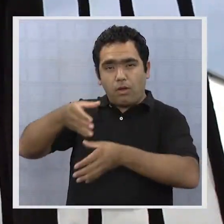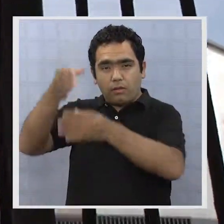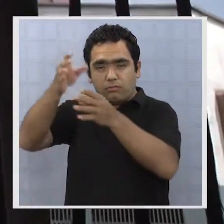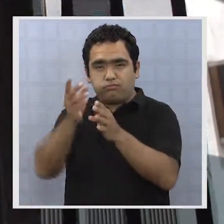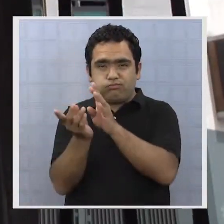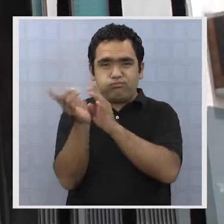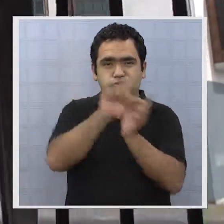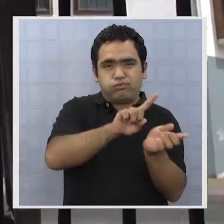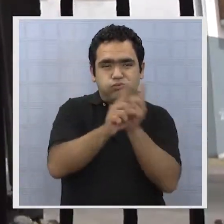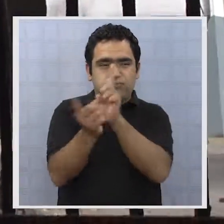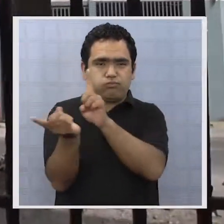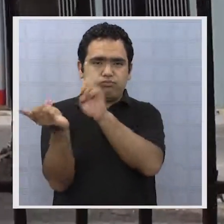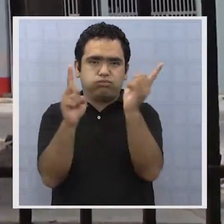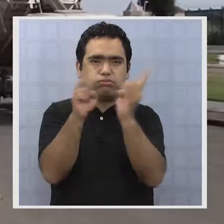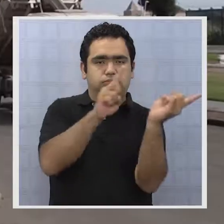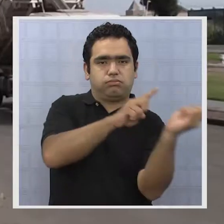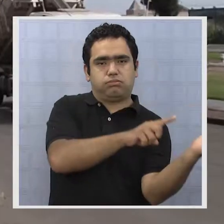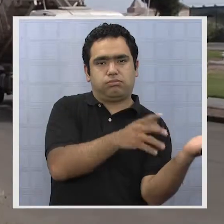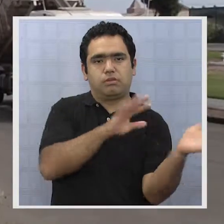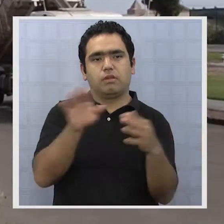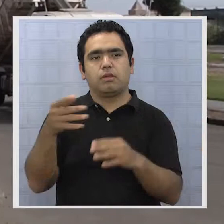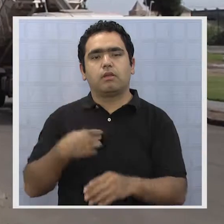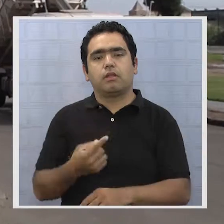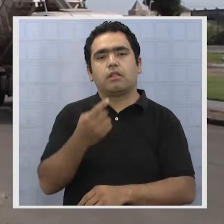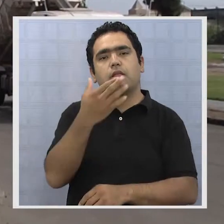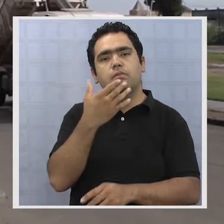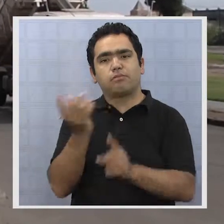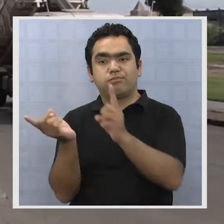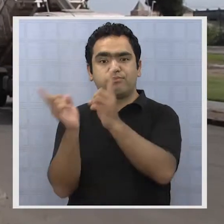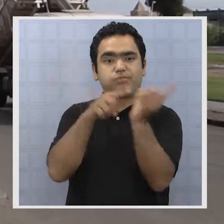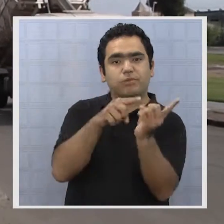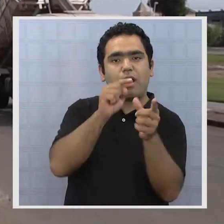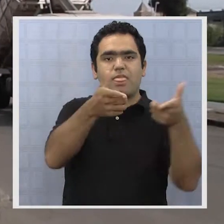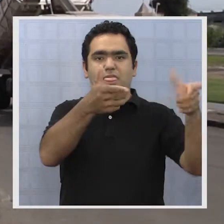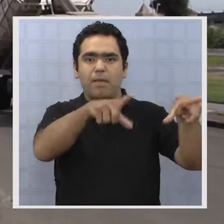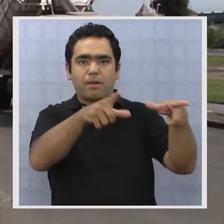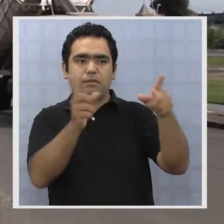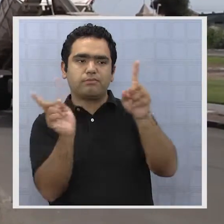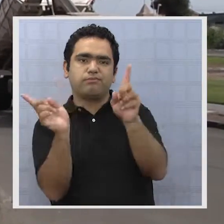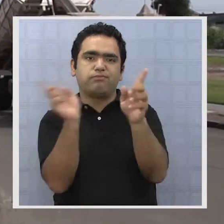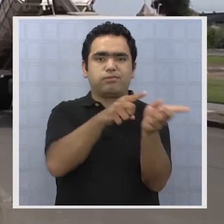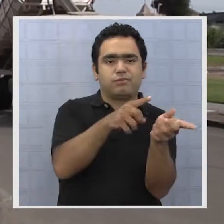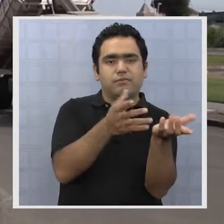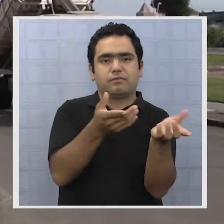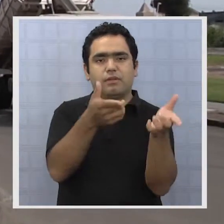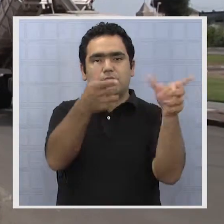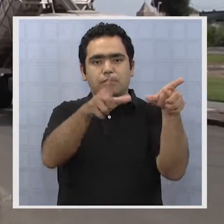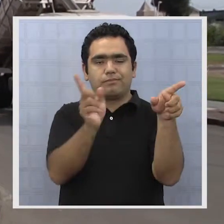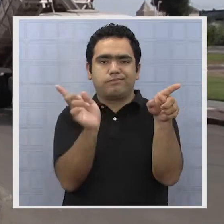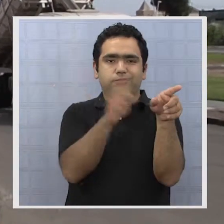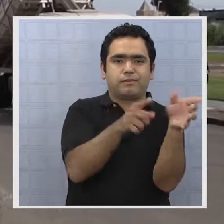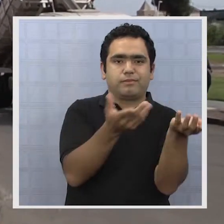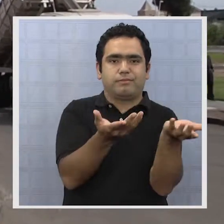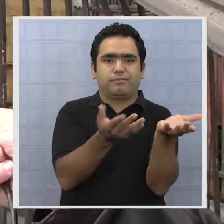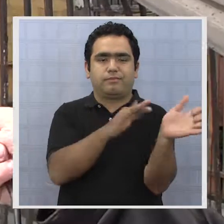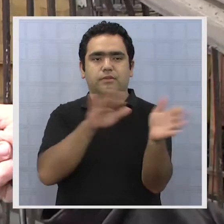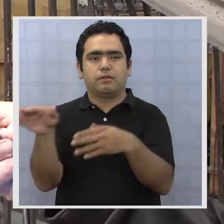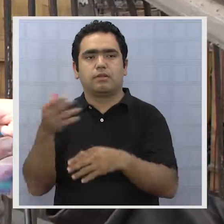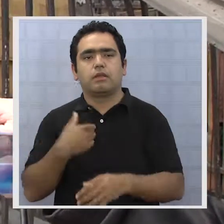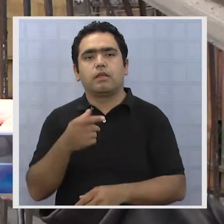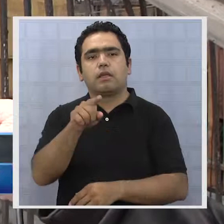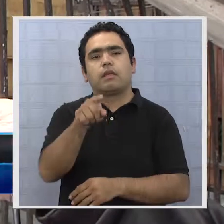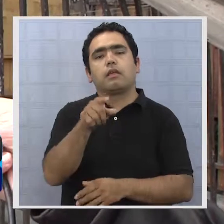autos y rompiendo el antejardín de un departamento y conversando con algunos vecinos me dicen de que el post de que el camión iba